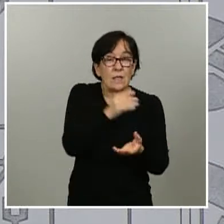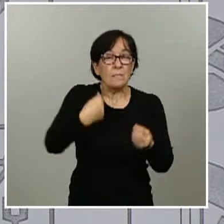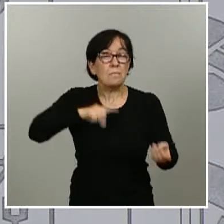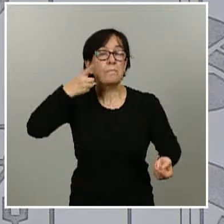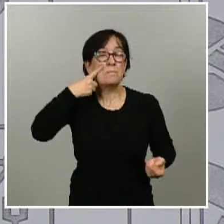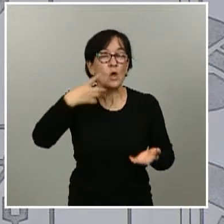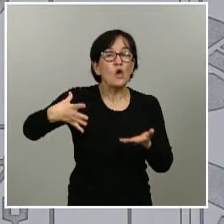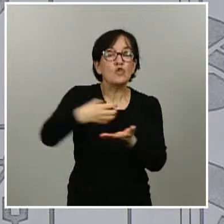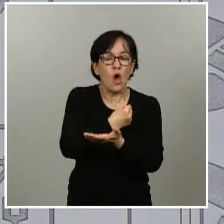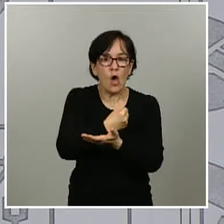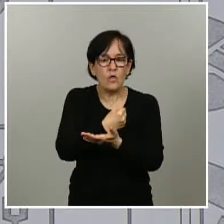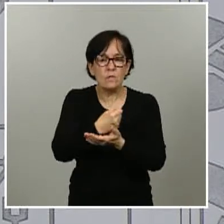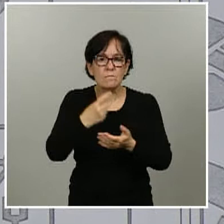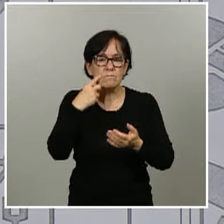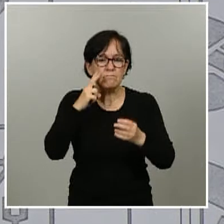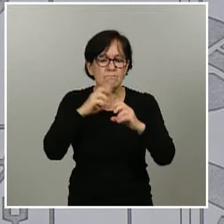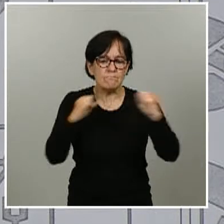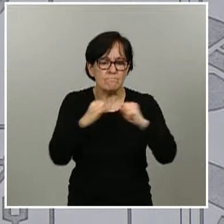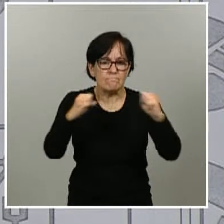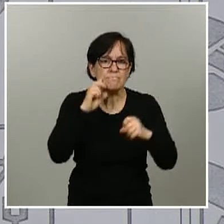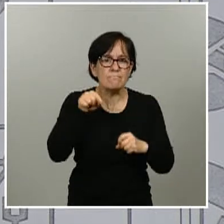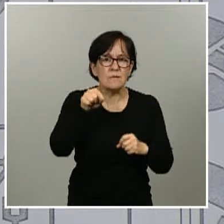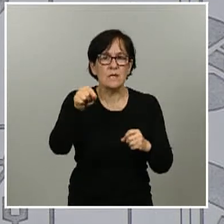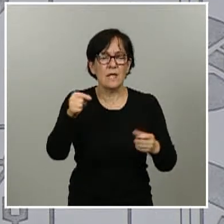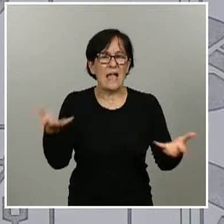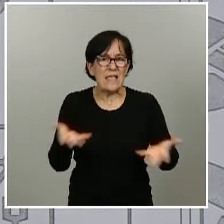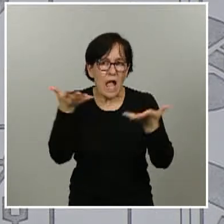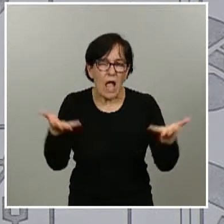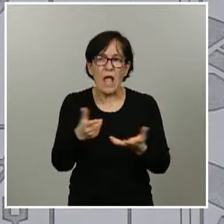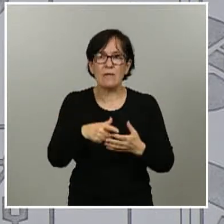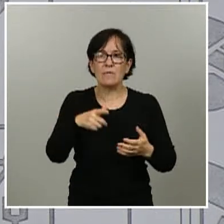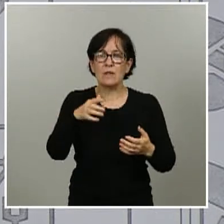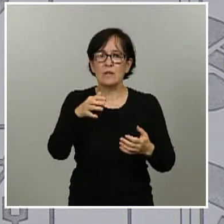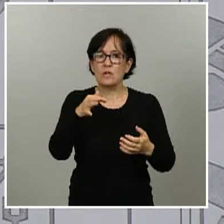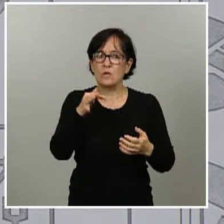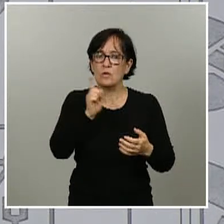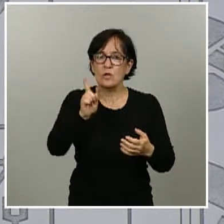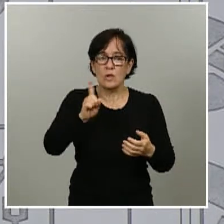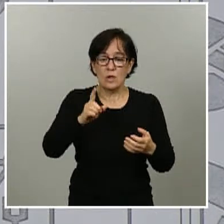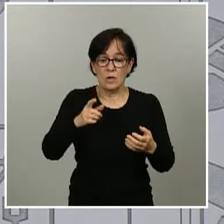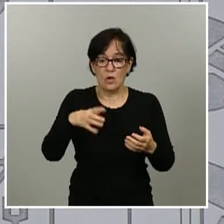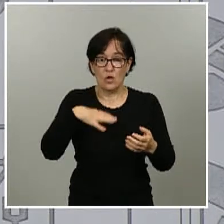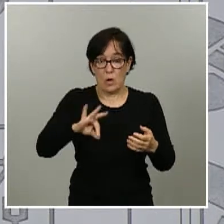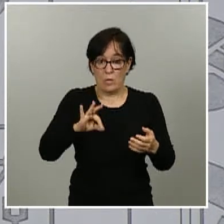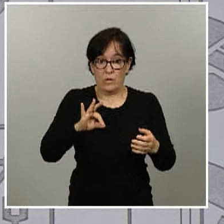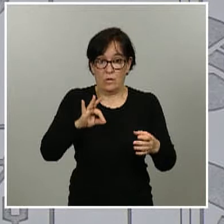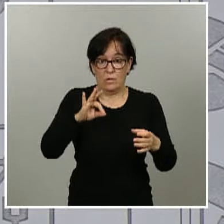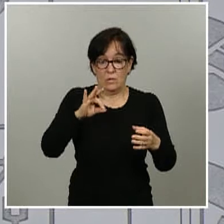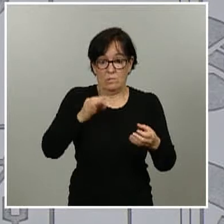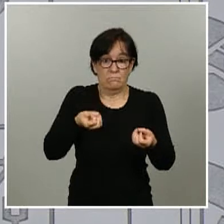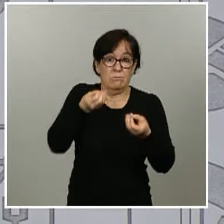los casos que ha podido haber, los leves a los que no ha accedido o que no han accedido al sistema y por lo tanto no se han podido notificar,